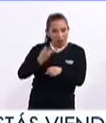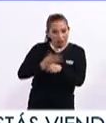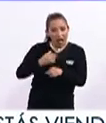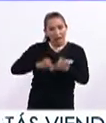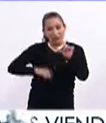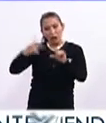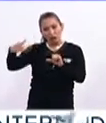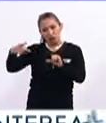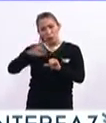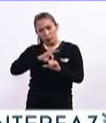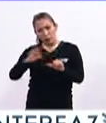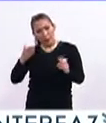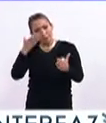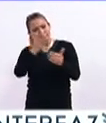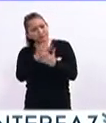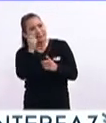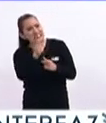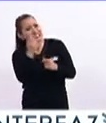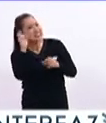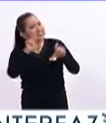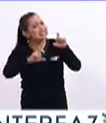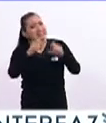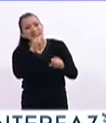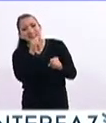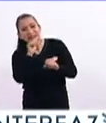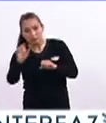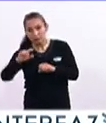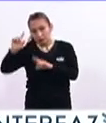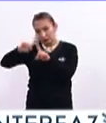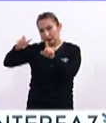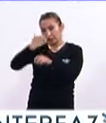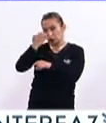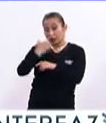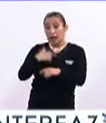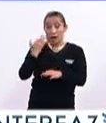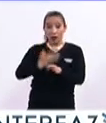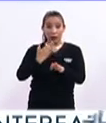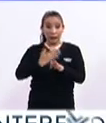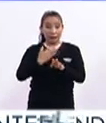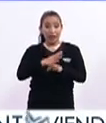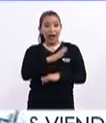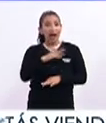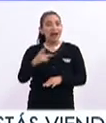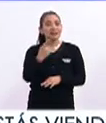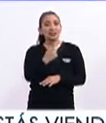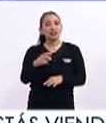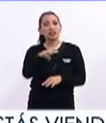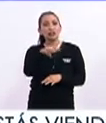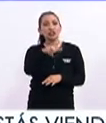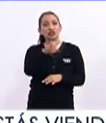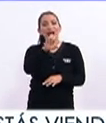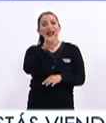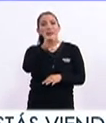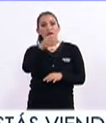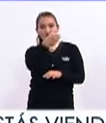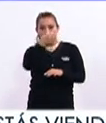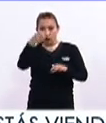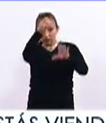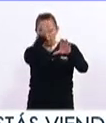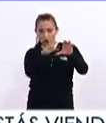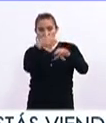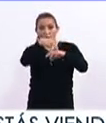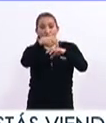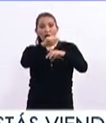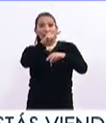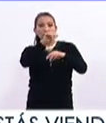las que pueden acercarse al mundo de la química fuera del instituto. En la actualidad, existen 118 elementos ordenados por